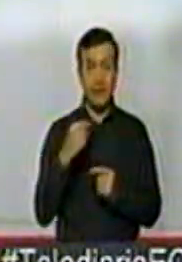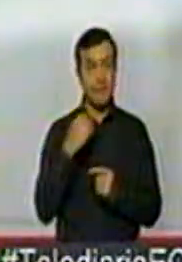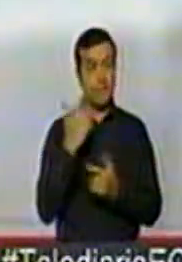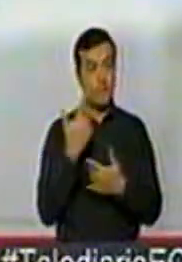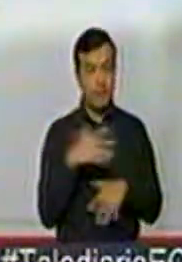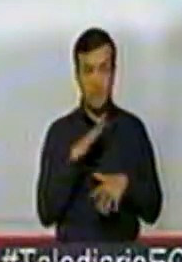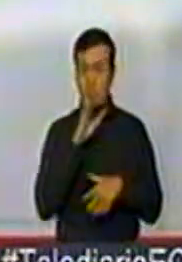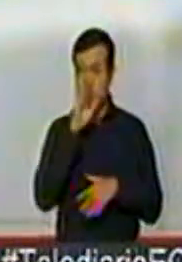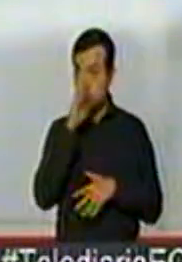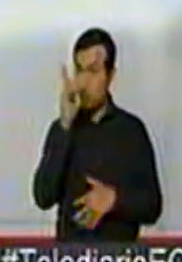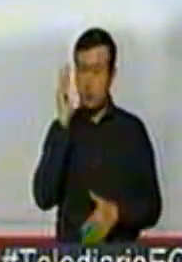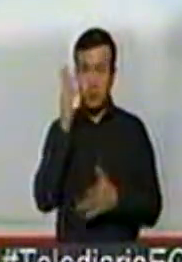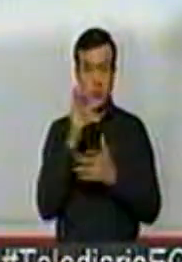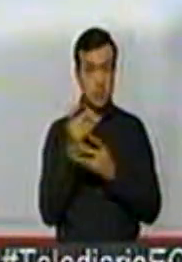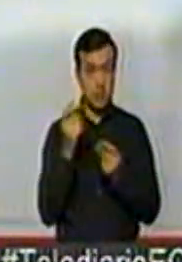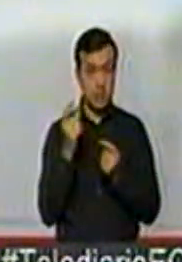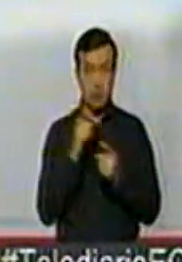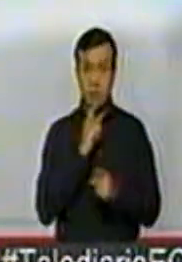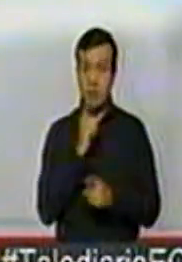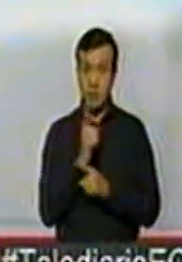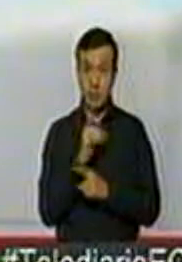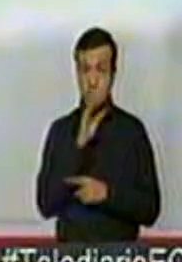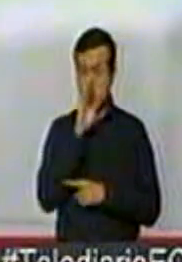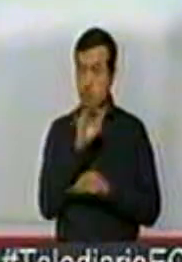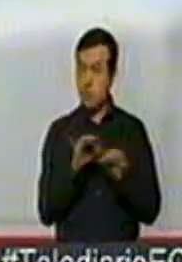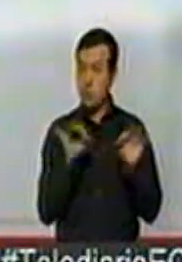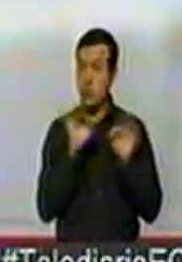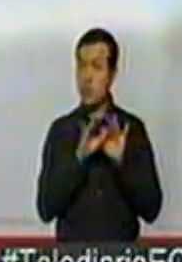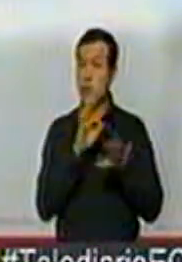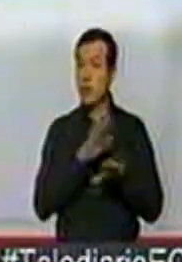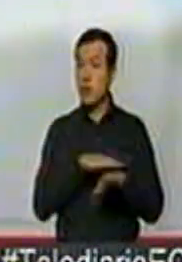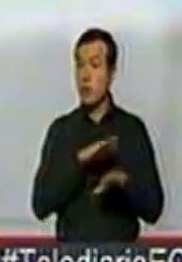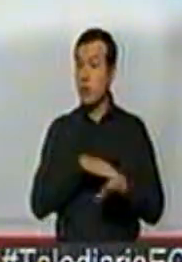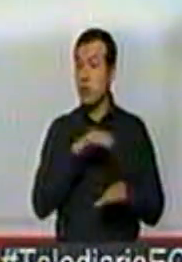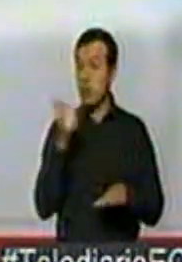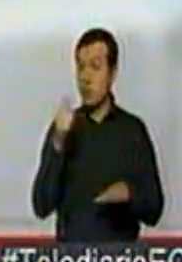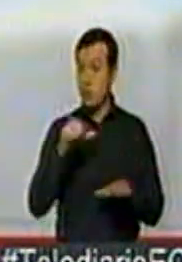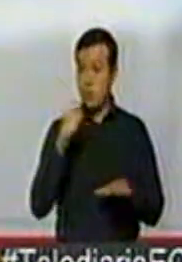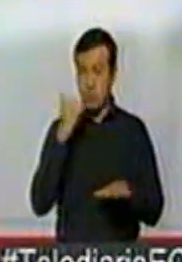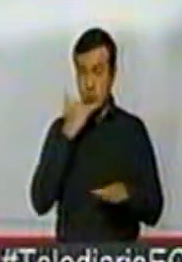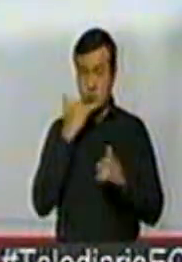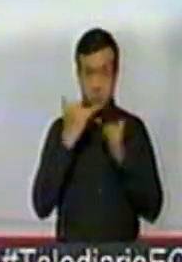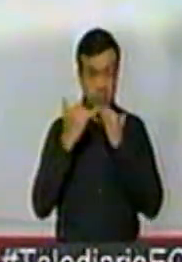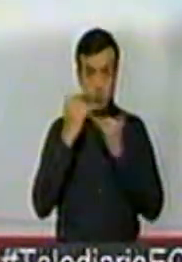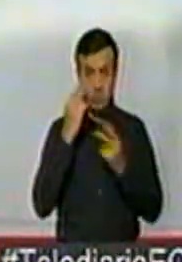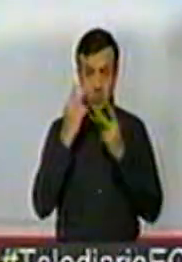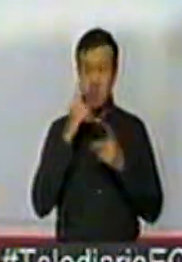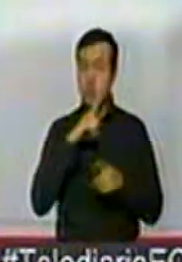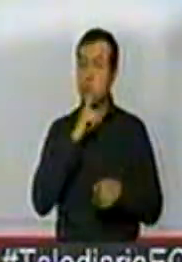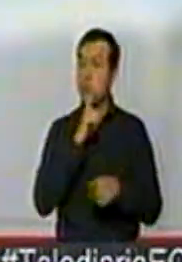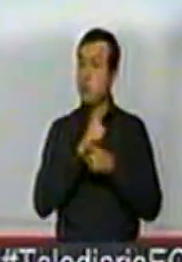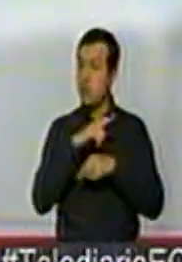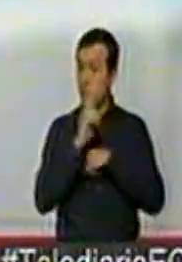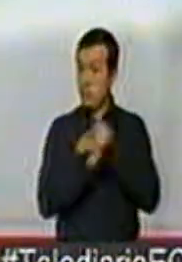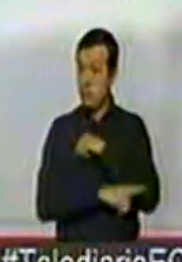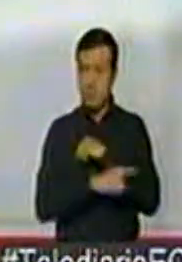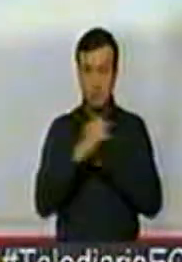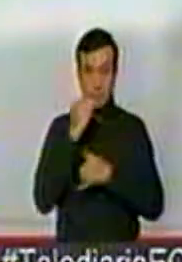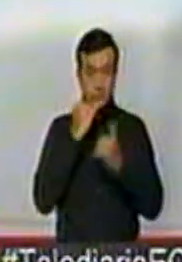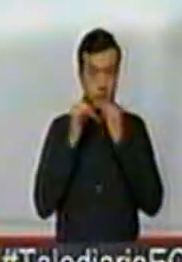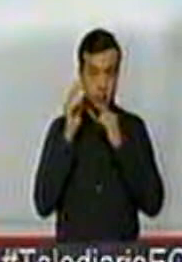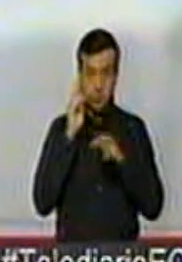actúan en todos los casos y que efectivamente se llegue a determinar si existe o no algún ilícito y que haya algún tipo de sanción si es que